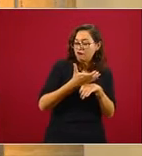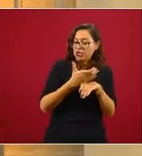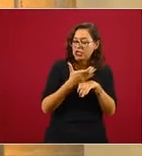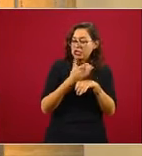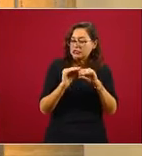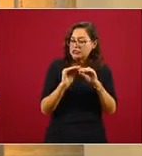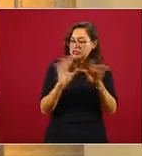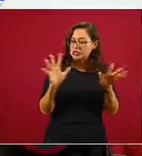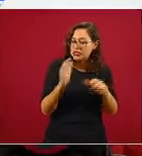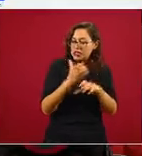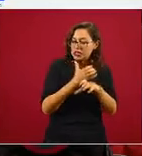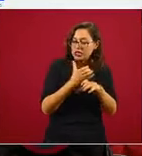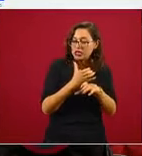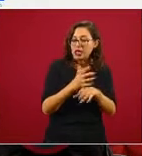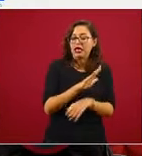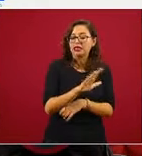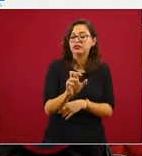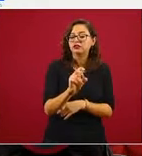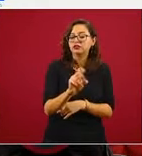casos confirmados, estos